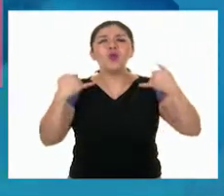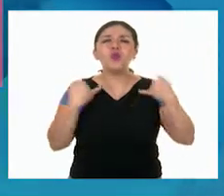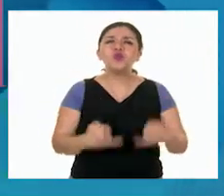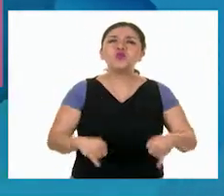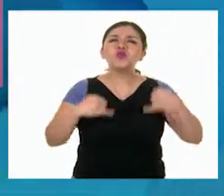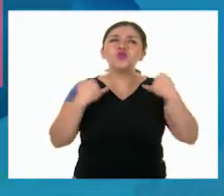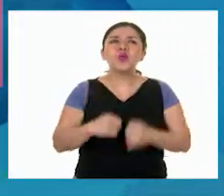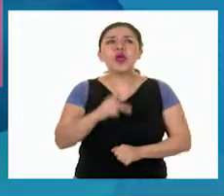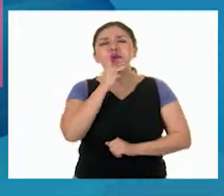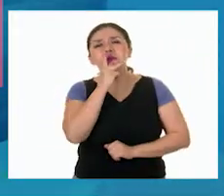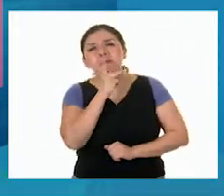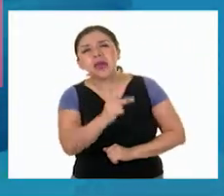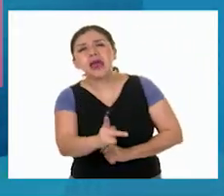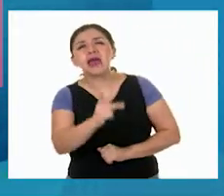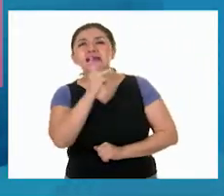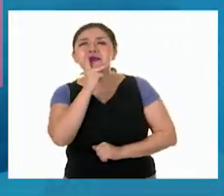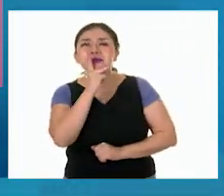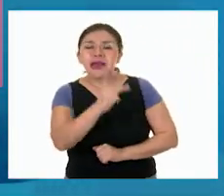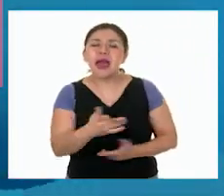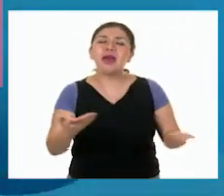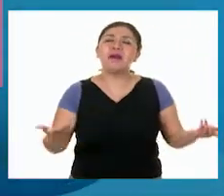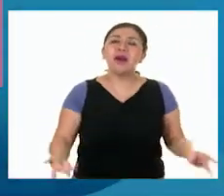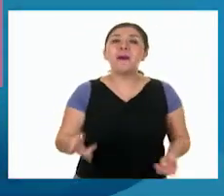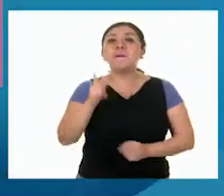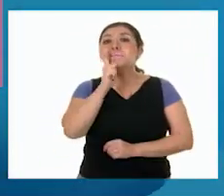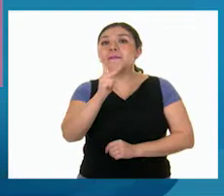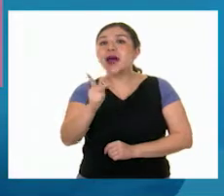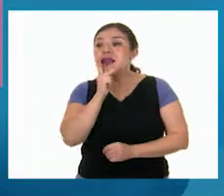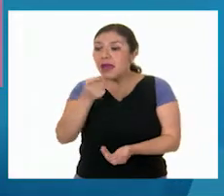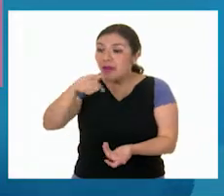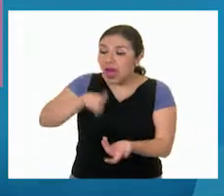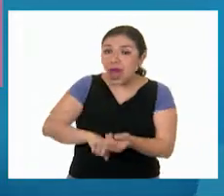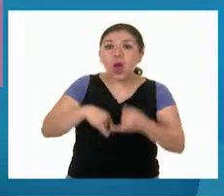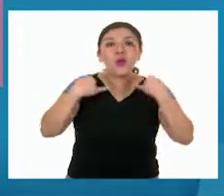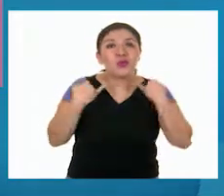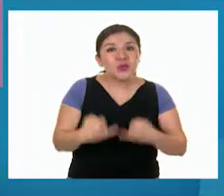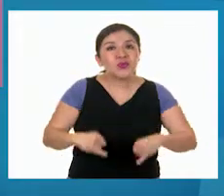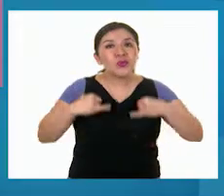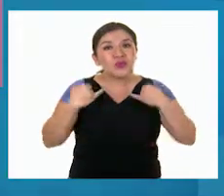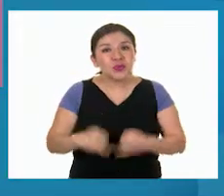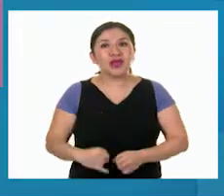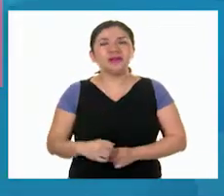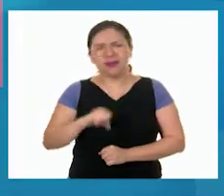palabras, palabras de juguete.